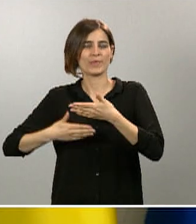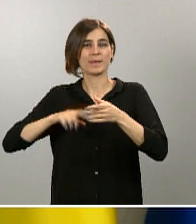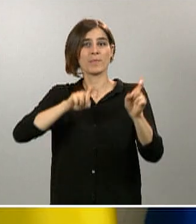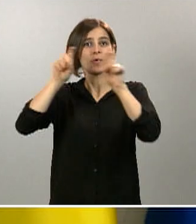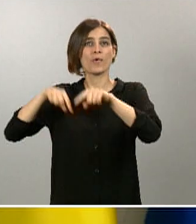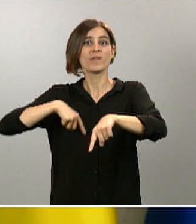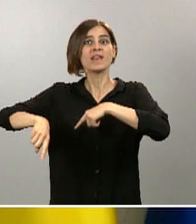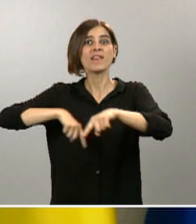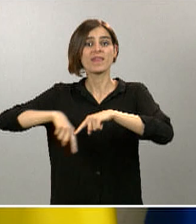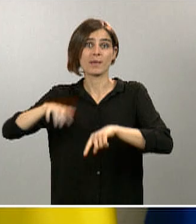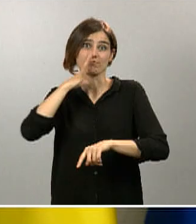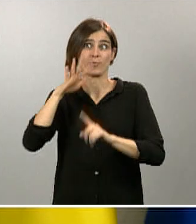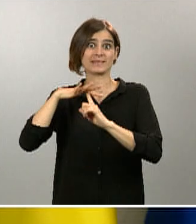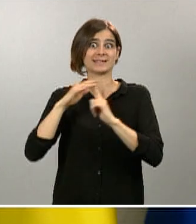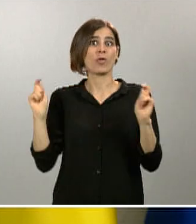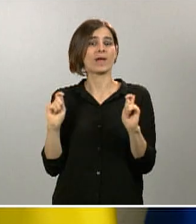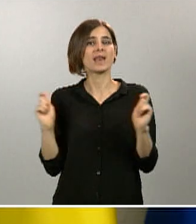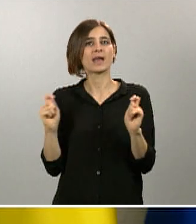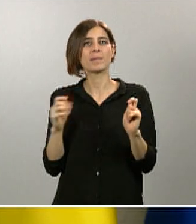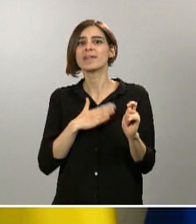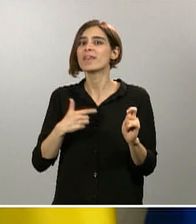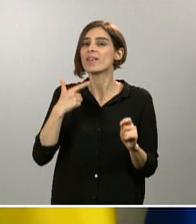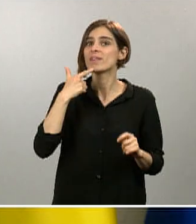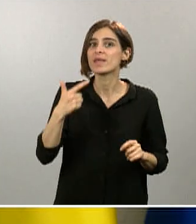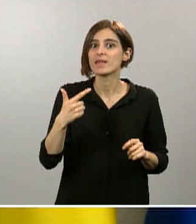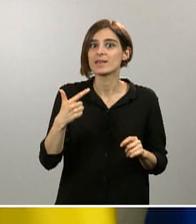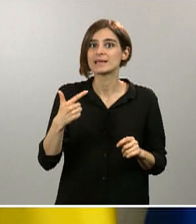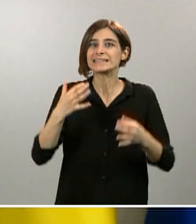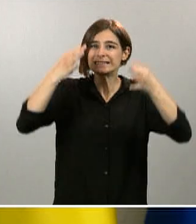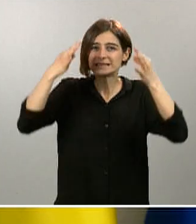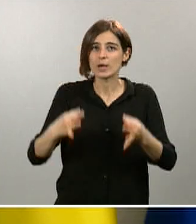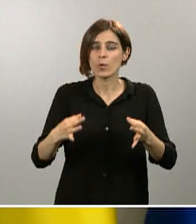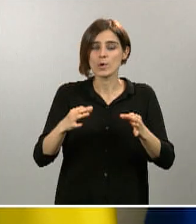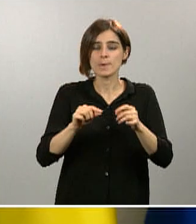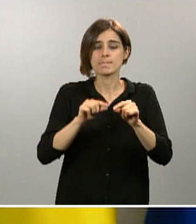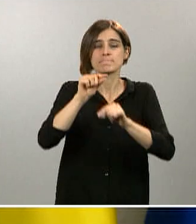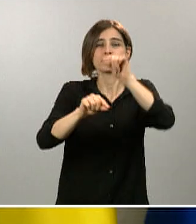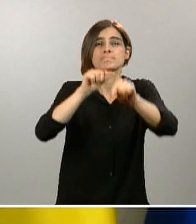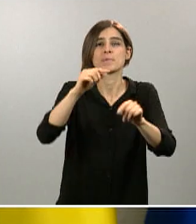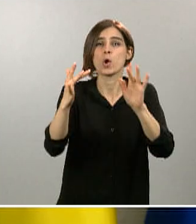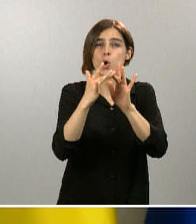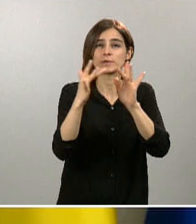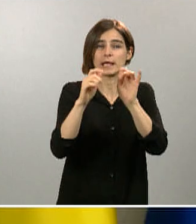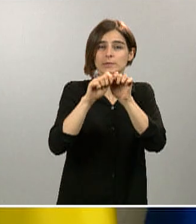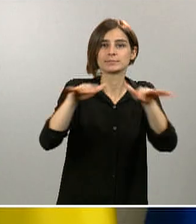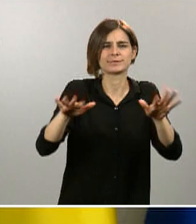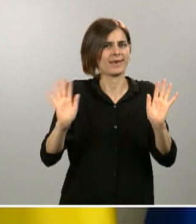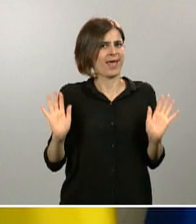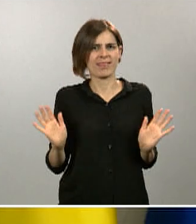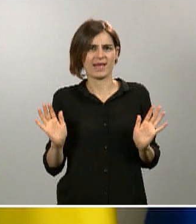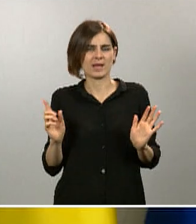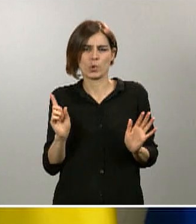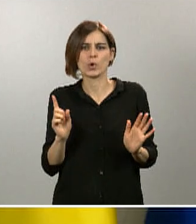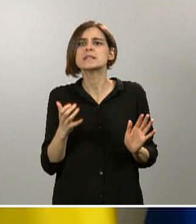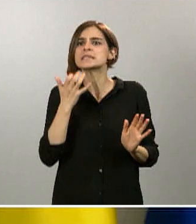qué implicar un aumento de casos de riesgo en contactos, tratando de maximizar las distancias, de mantener